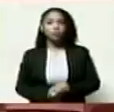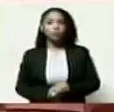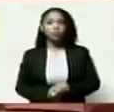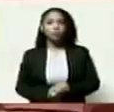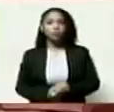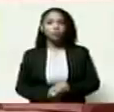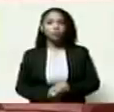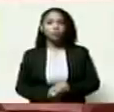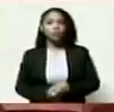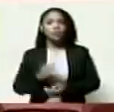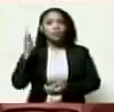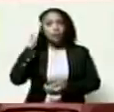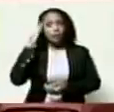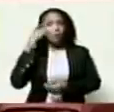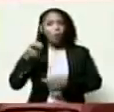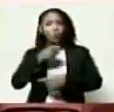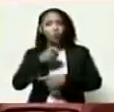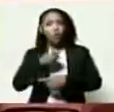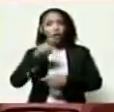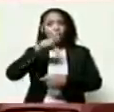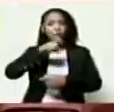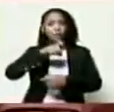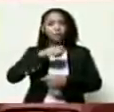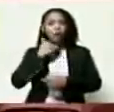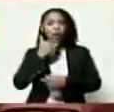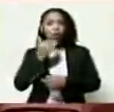Sabemos buscar a los que necesitan.